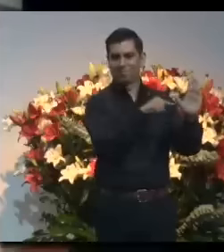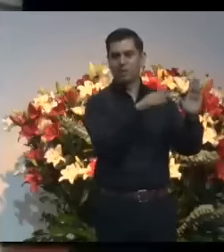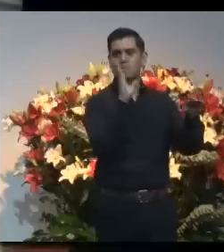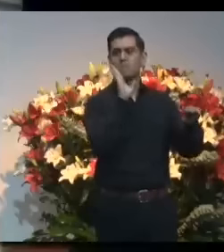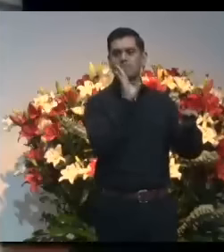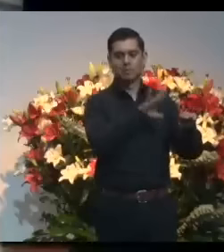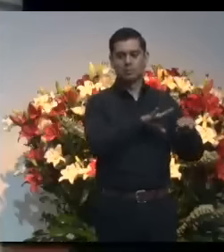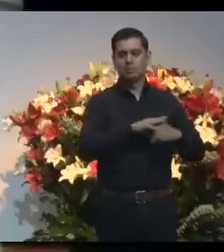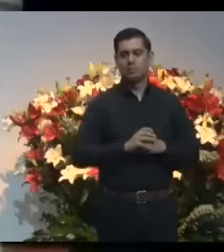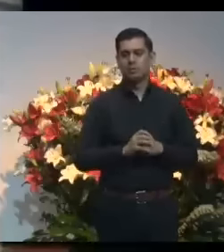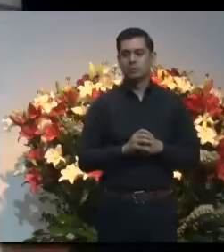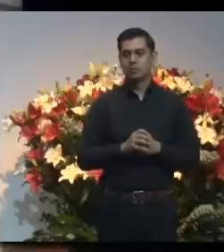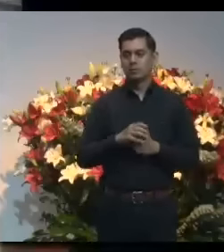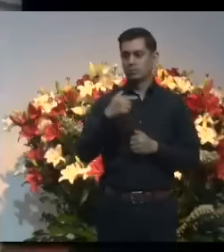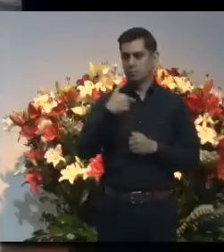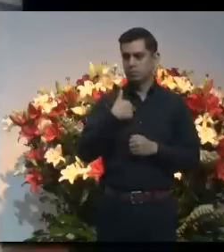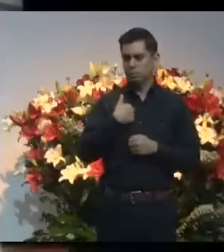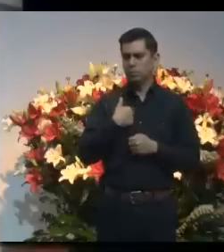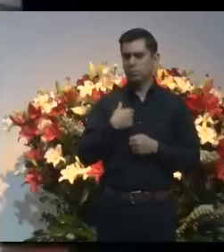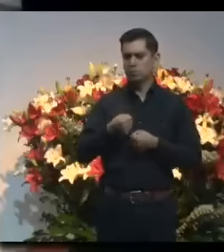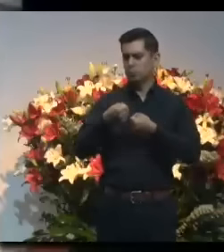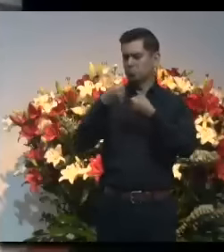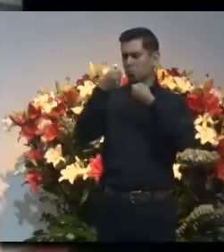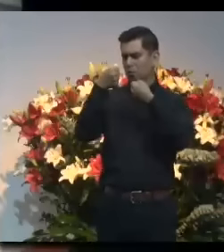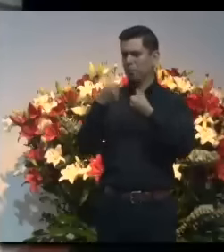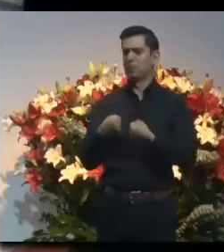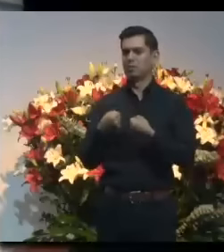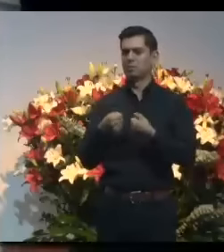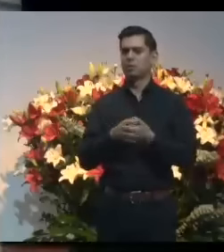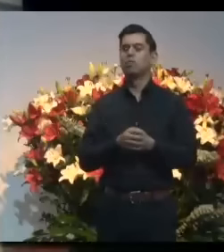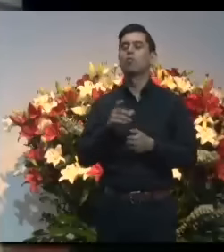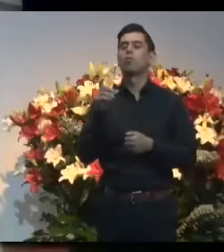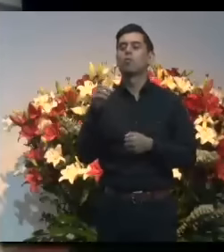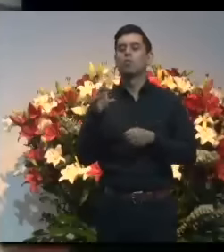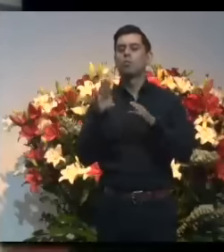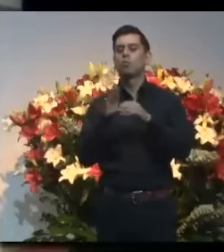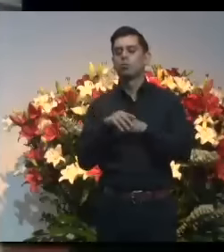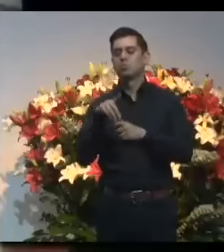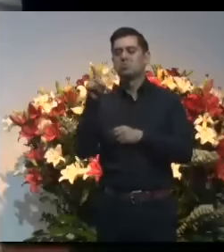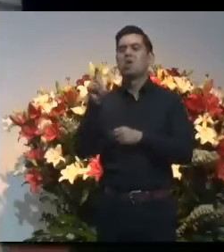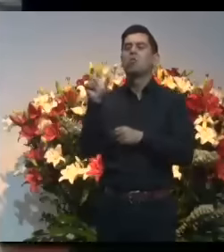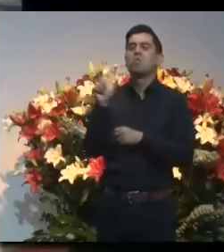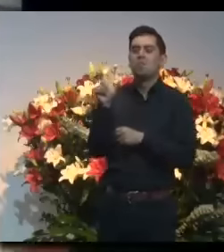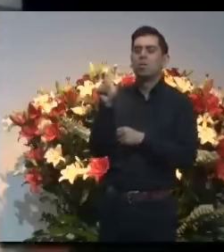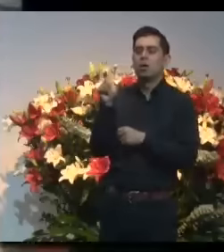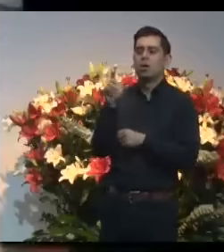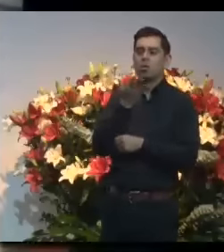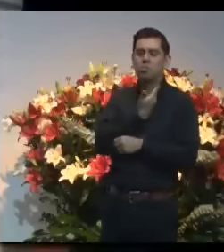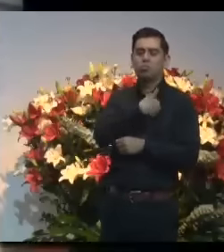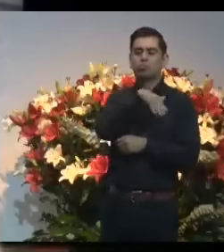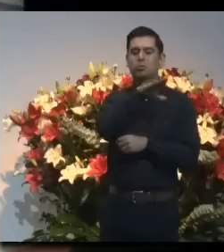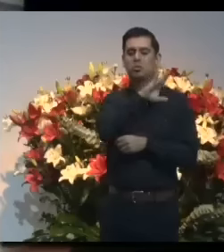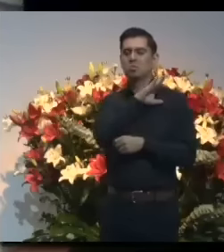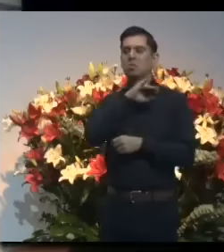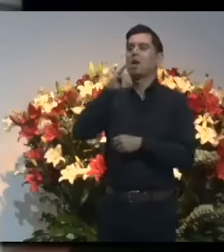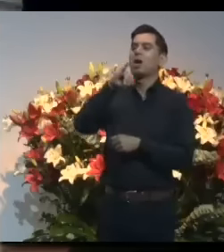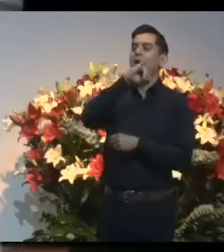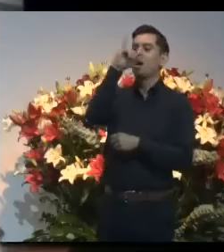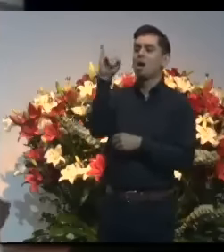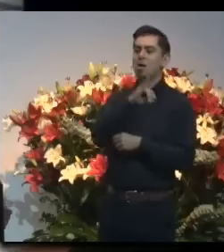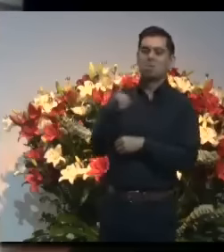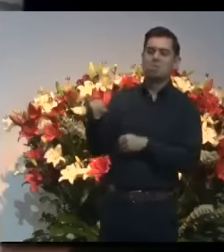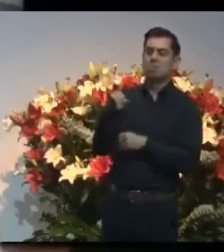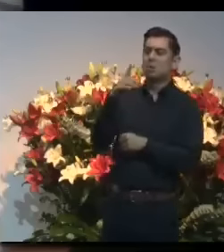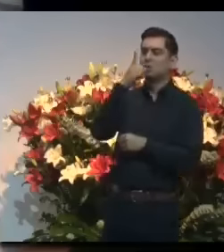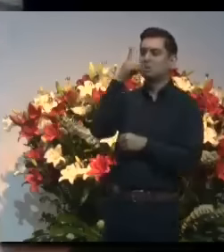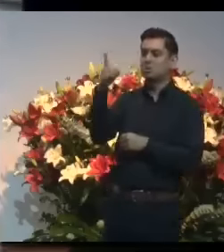convenio. Y tengo las agallas. ¿Cuándo Claudia se ha atrevido a contradecir al presidente? Nunca. Cuando las madres...